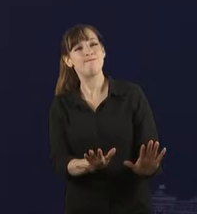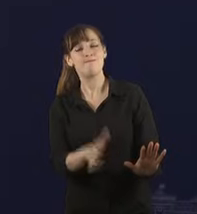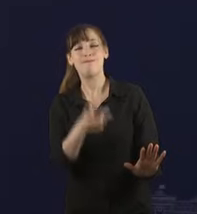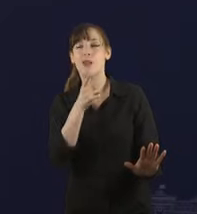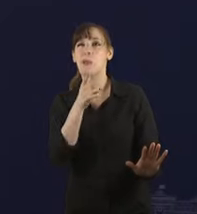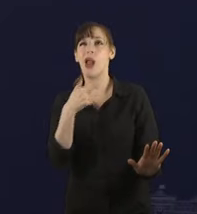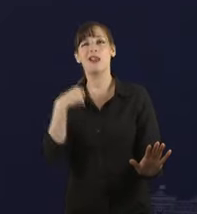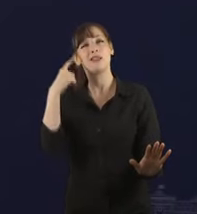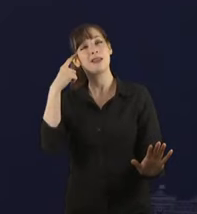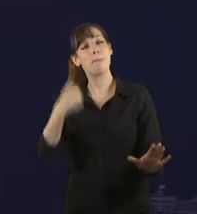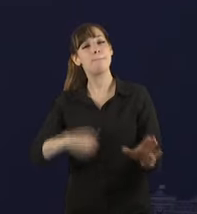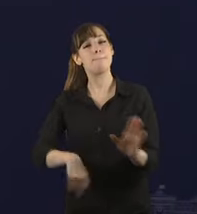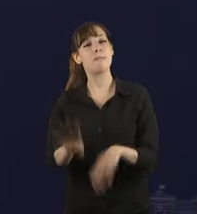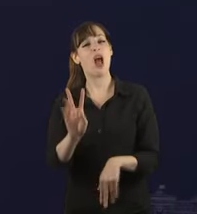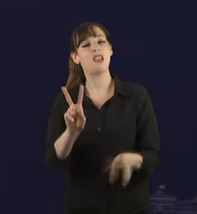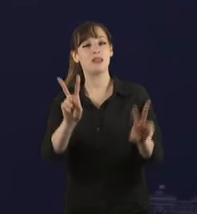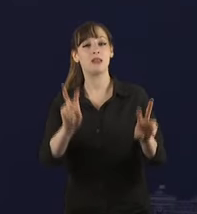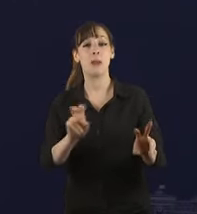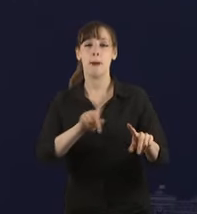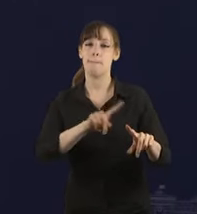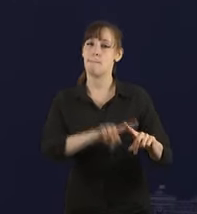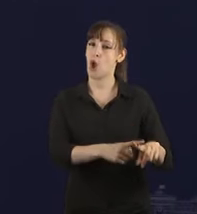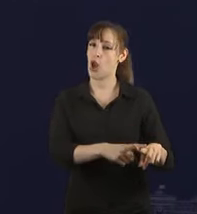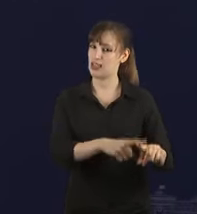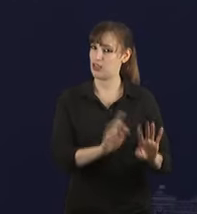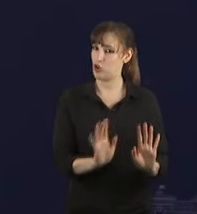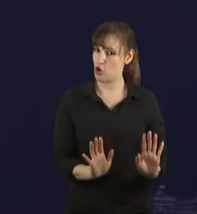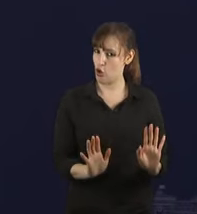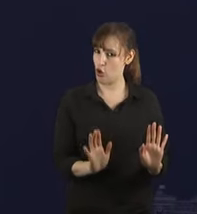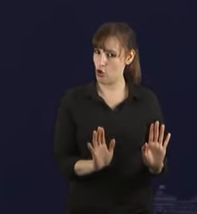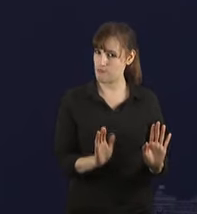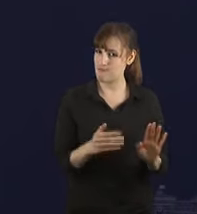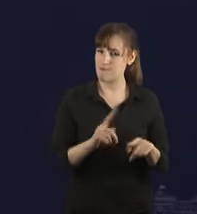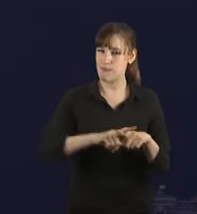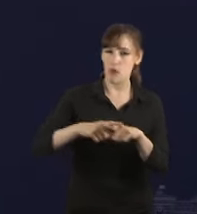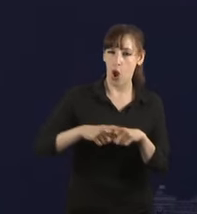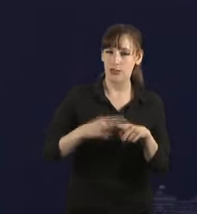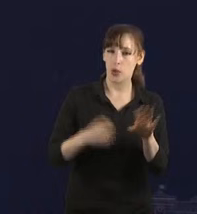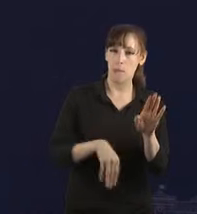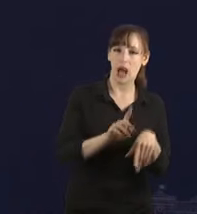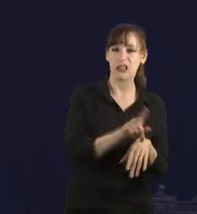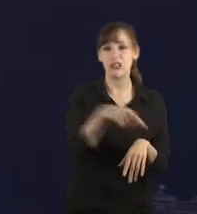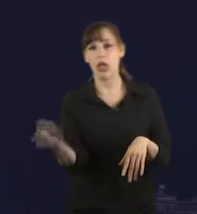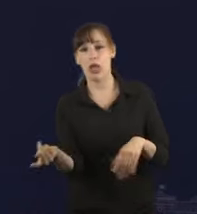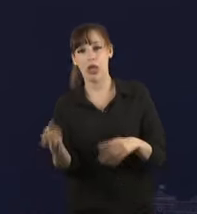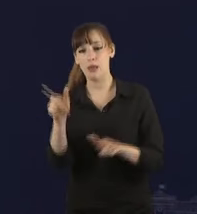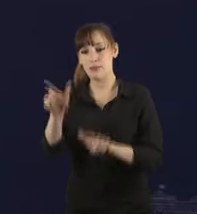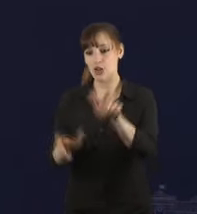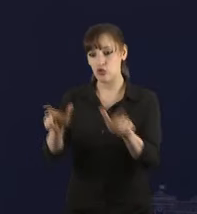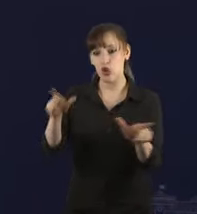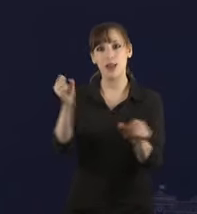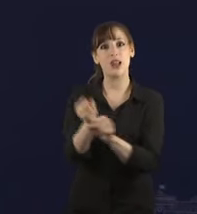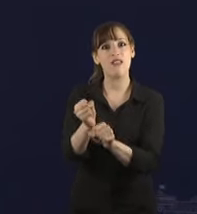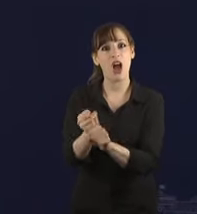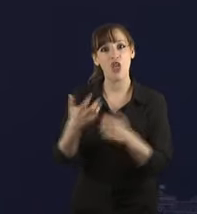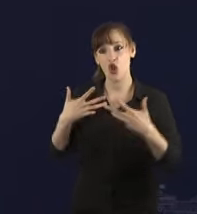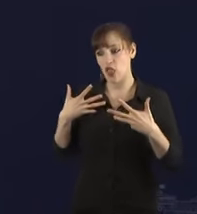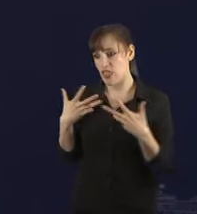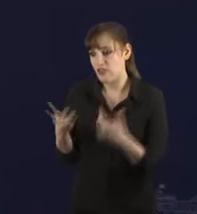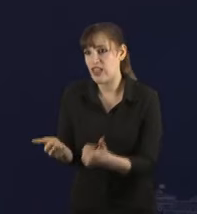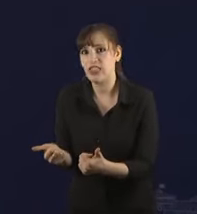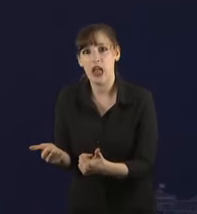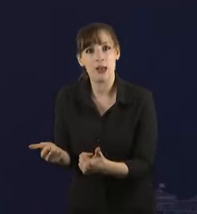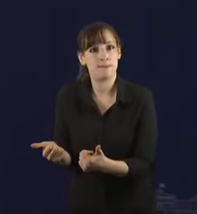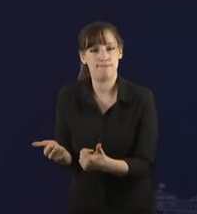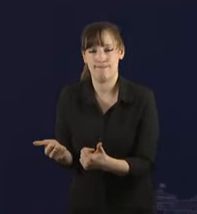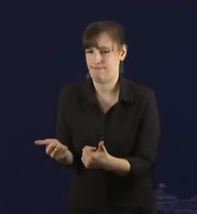en algo más político que estrictamente sindical en algo más político que en una defensa de los trabajadores y en algo más político que